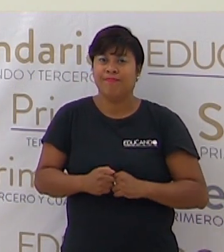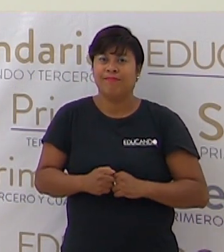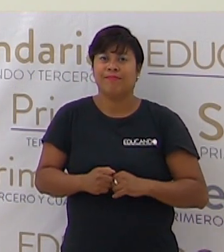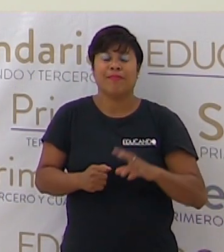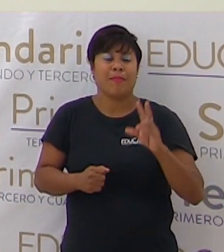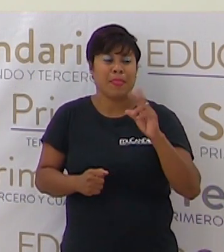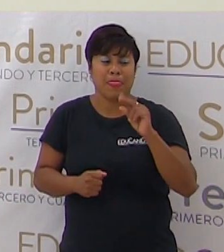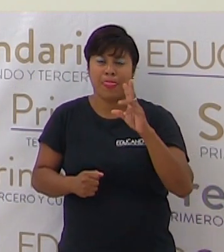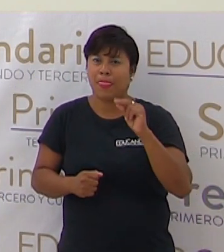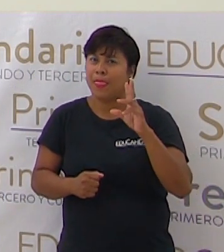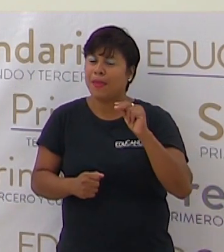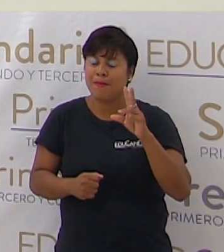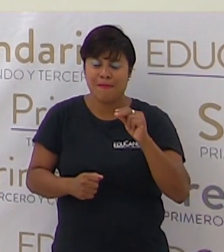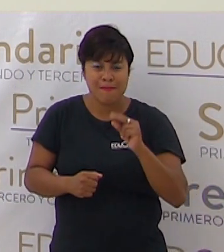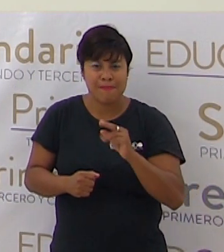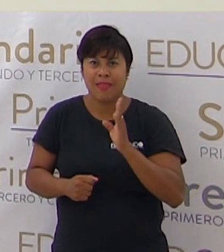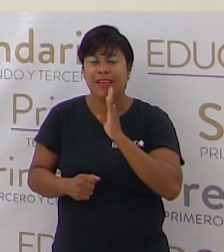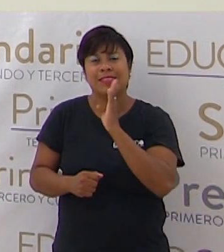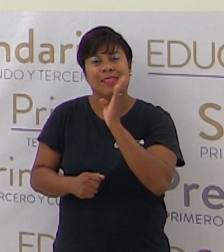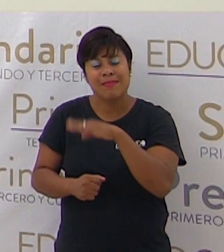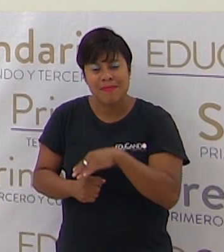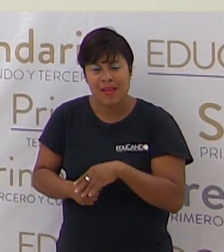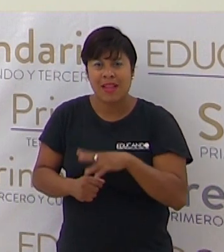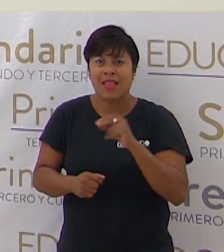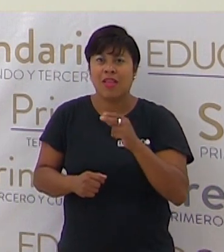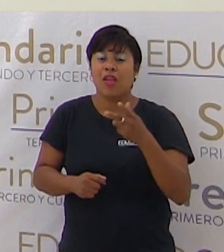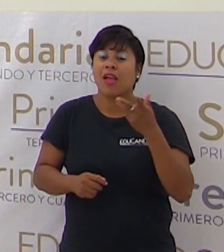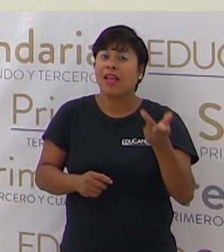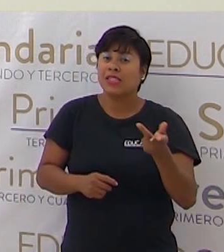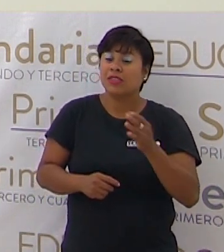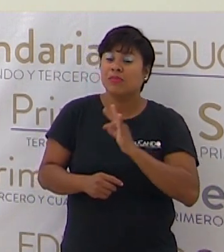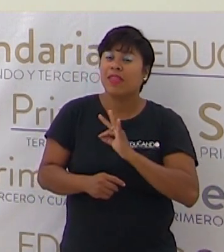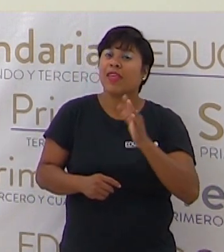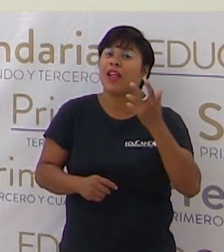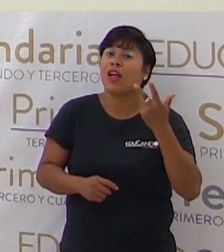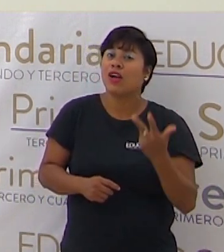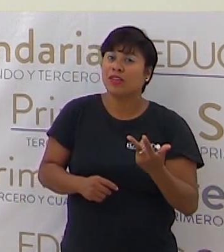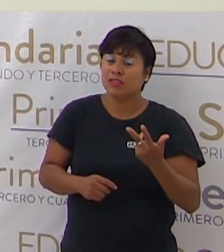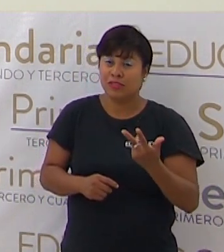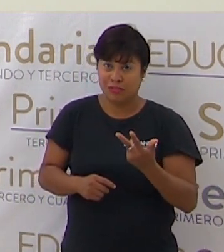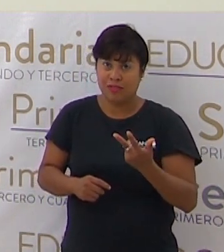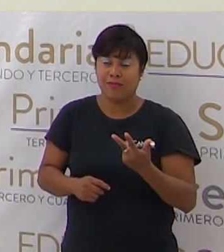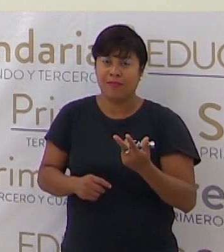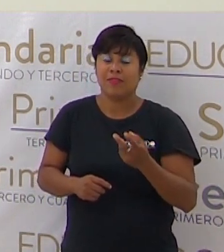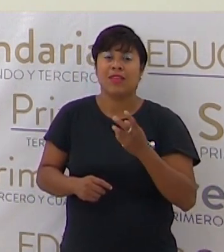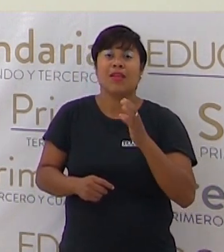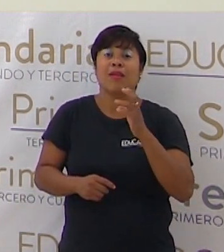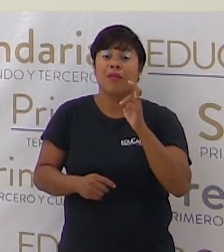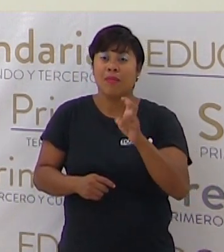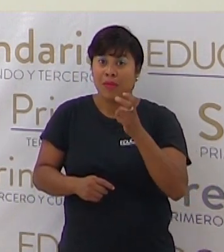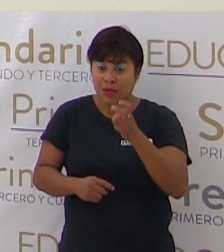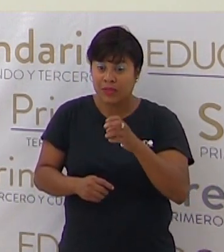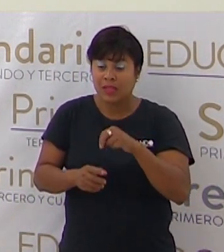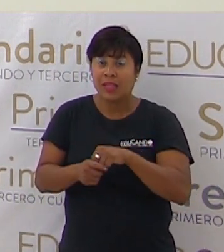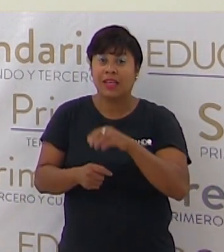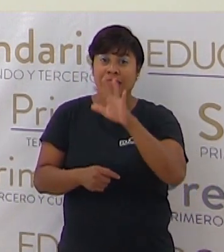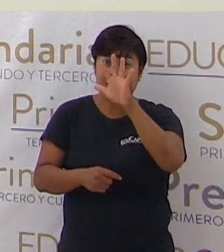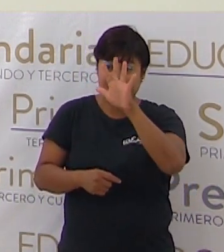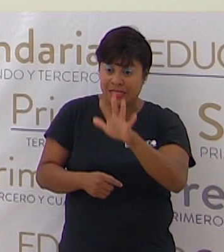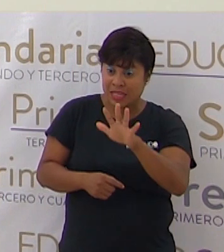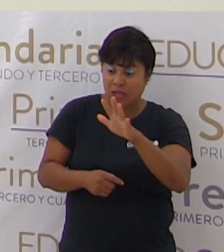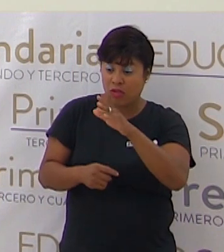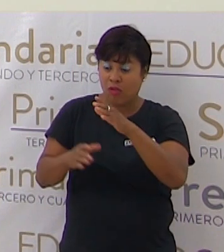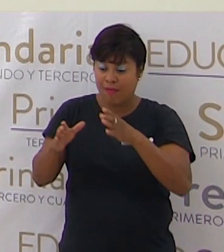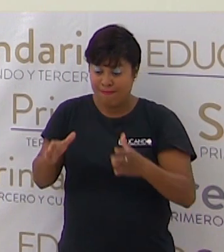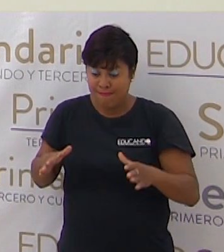No, claro que no. Le caben 8. Por lo tanto, en 5 de